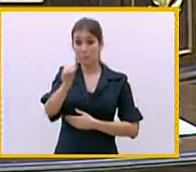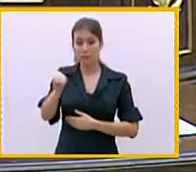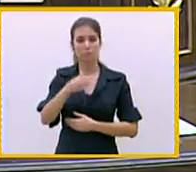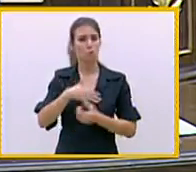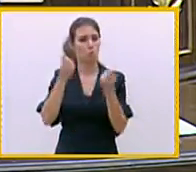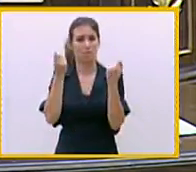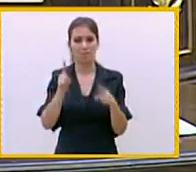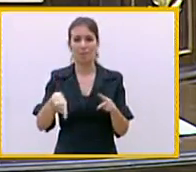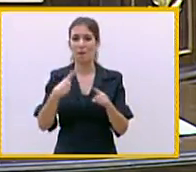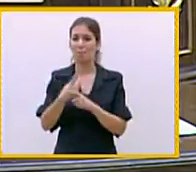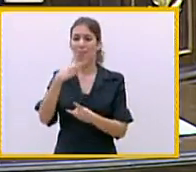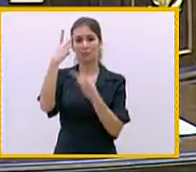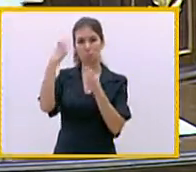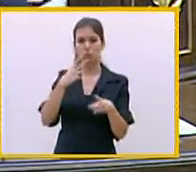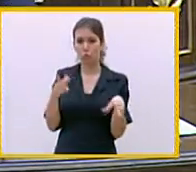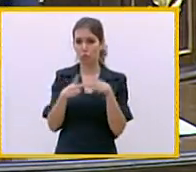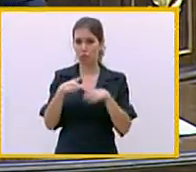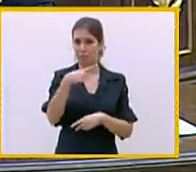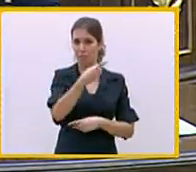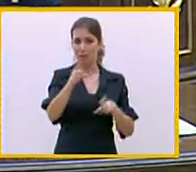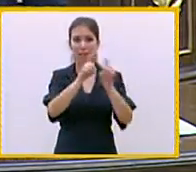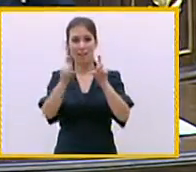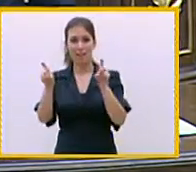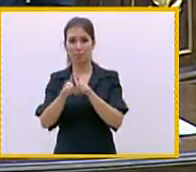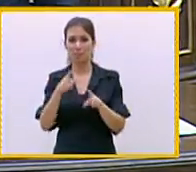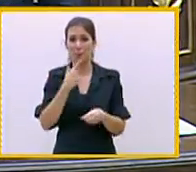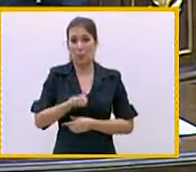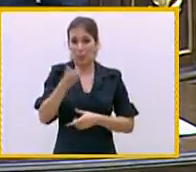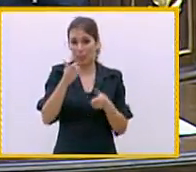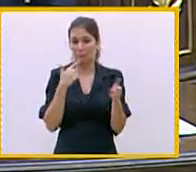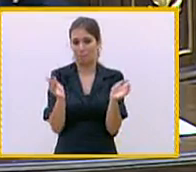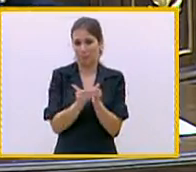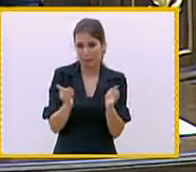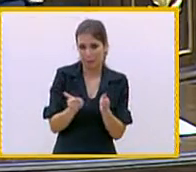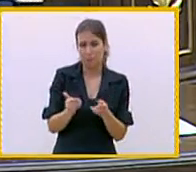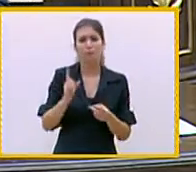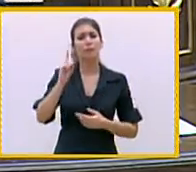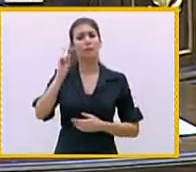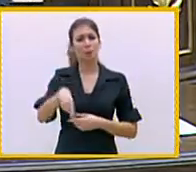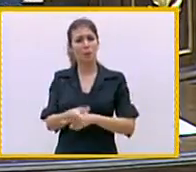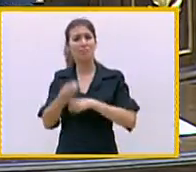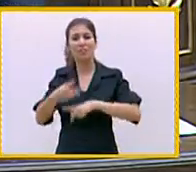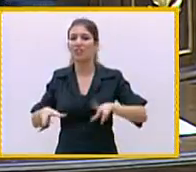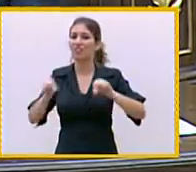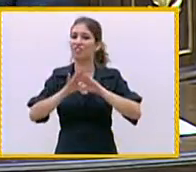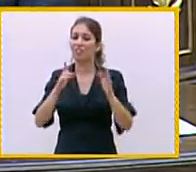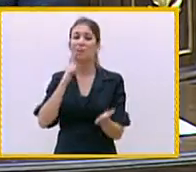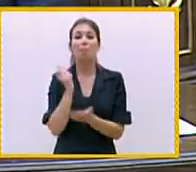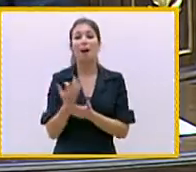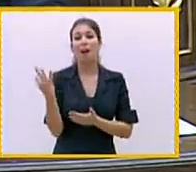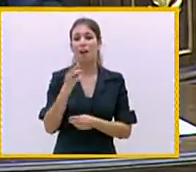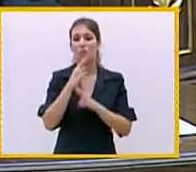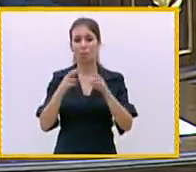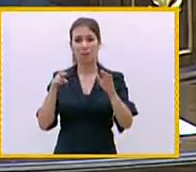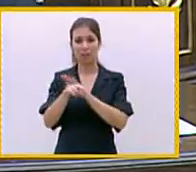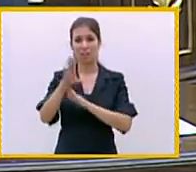impuesto de sociedades para las empresas de reducida dimensión, al eliminar la obligatoriedad del pago del recurso cameral y